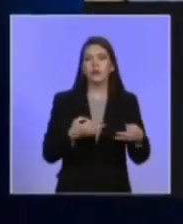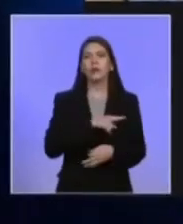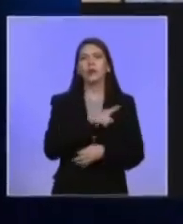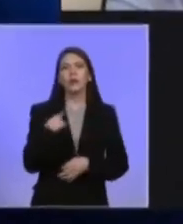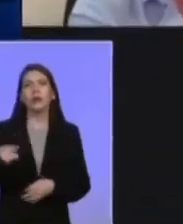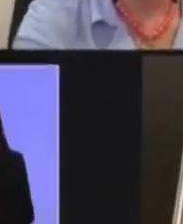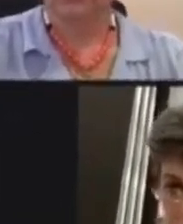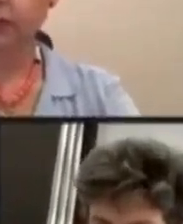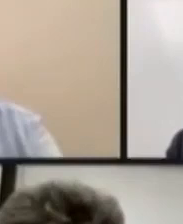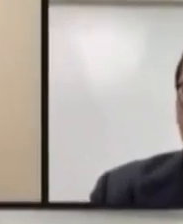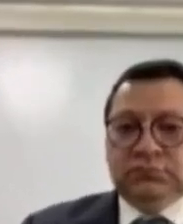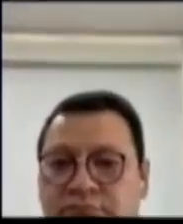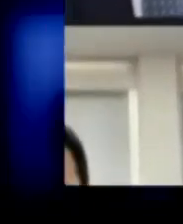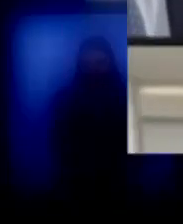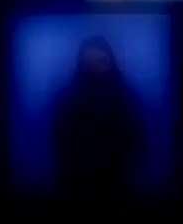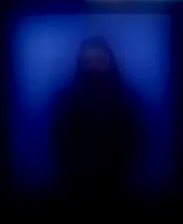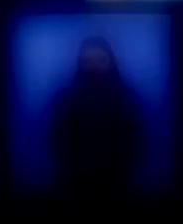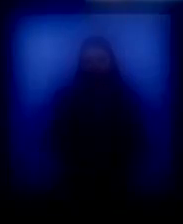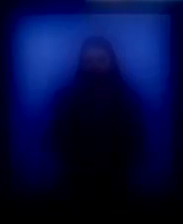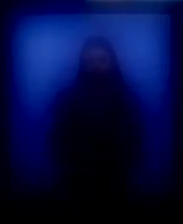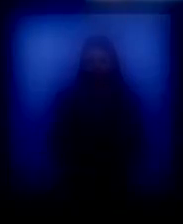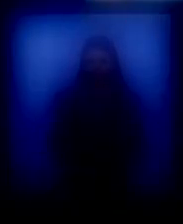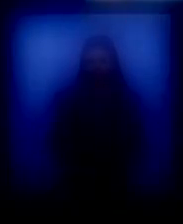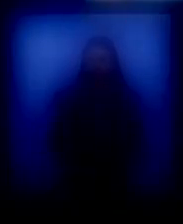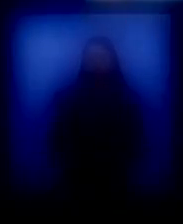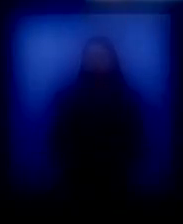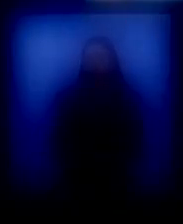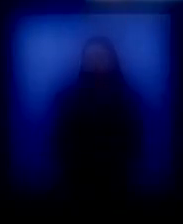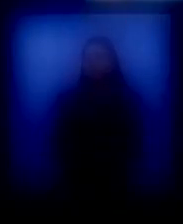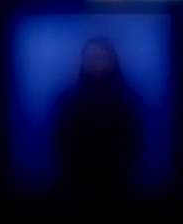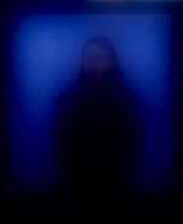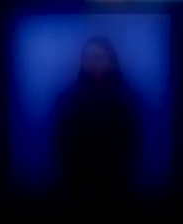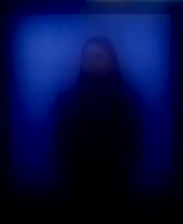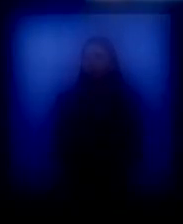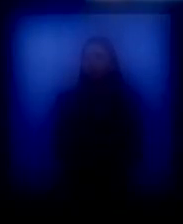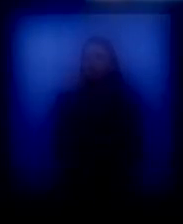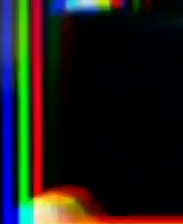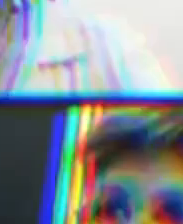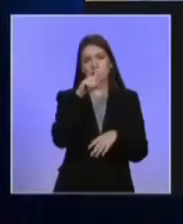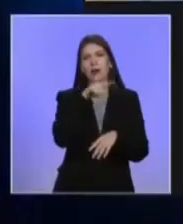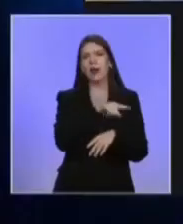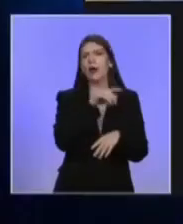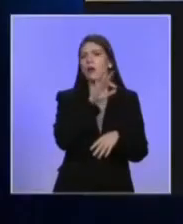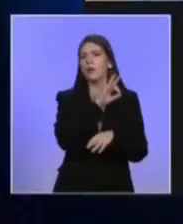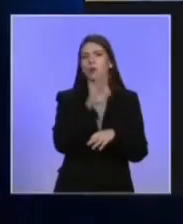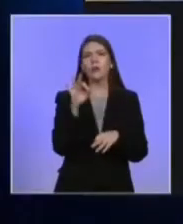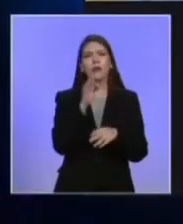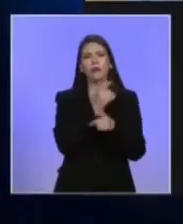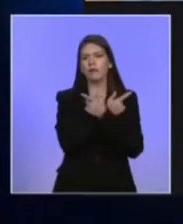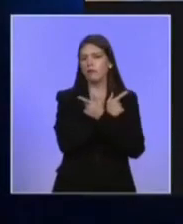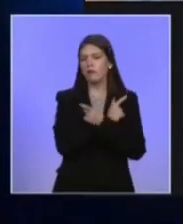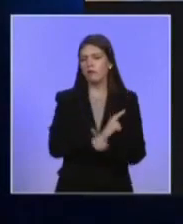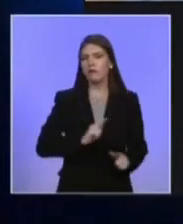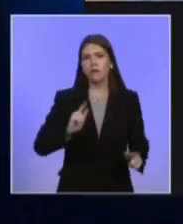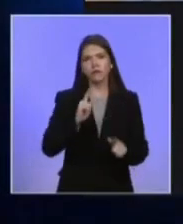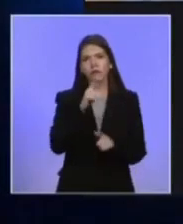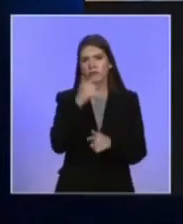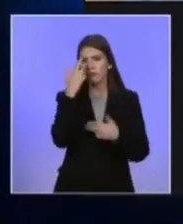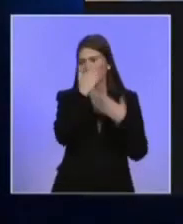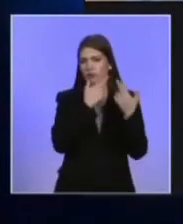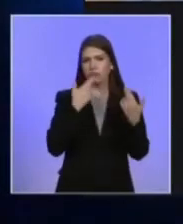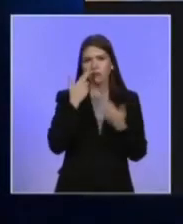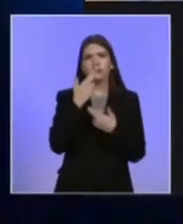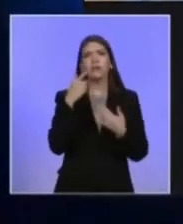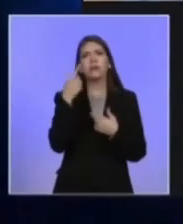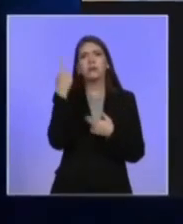le solicite de la manera más atenta que nos aboquemos a la sesión pero ella 5 cerró filas